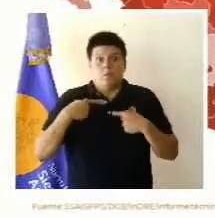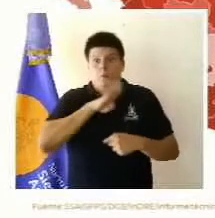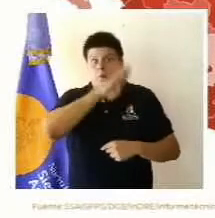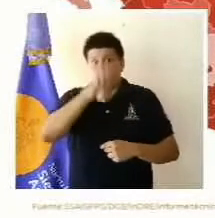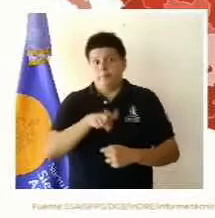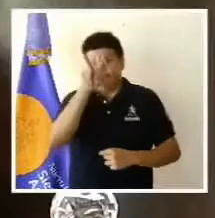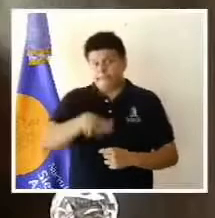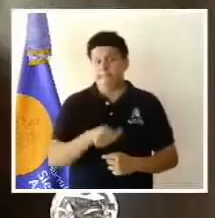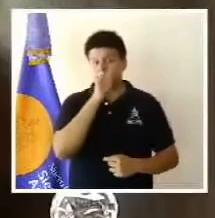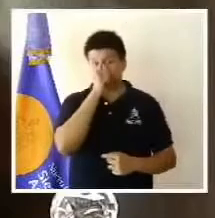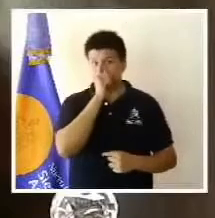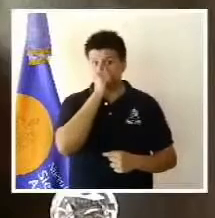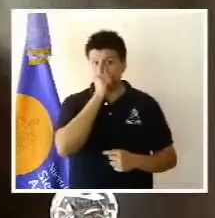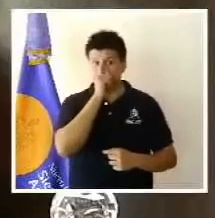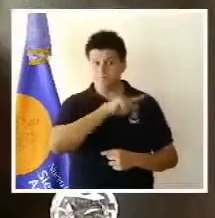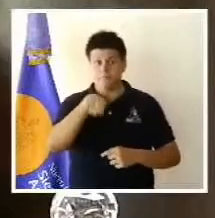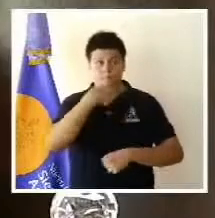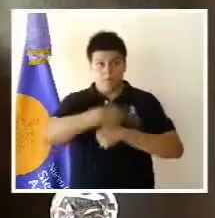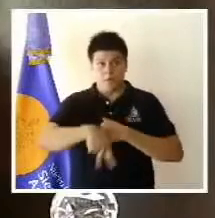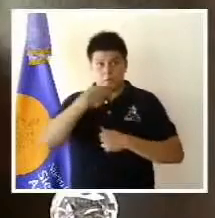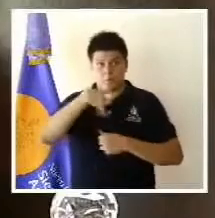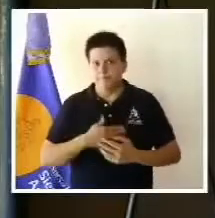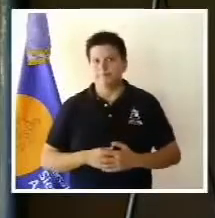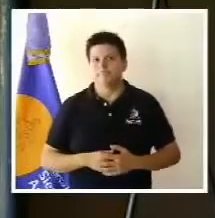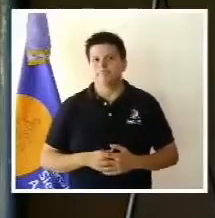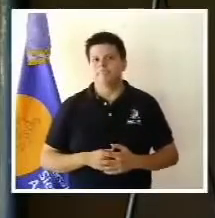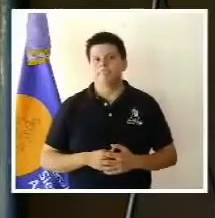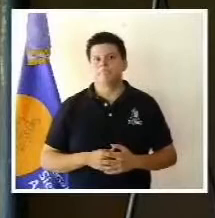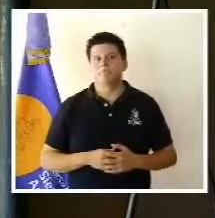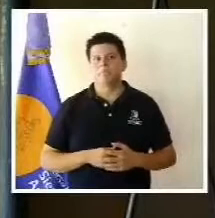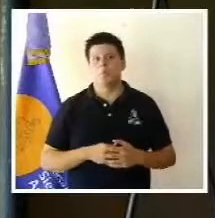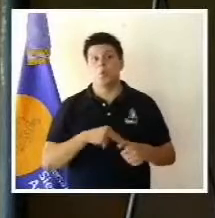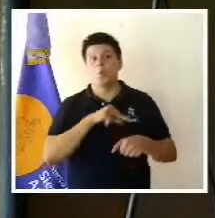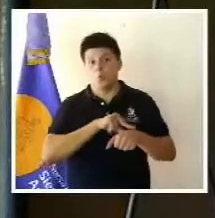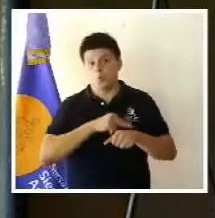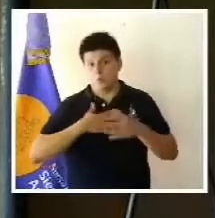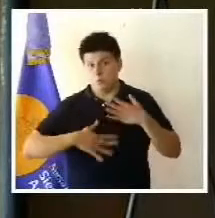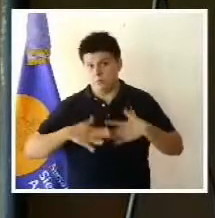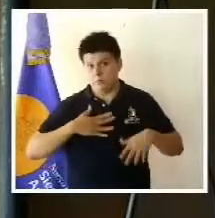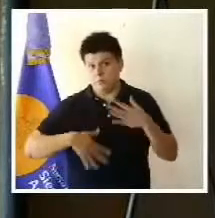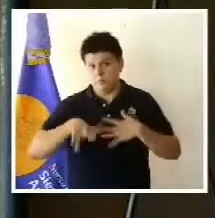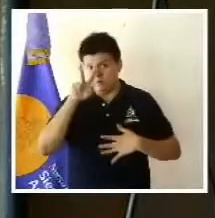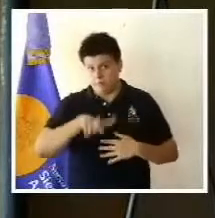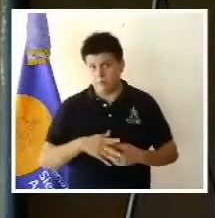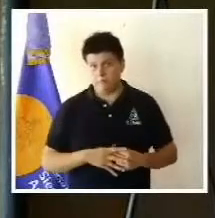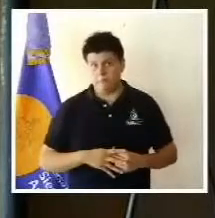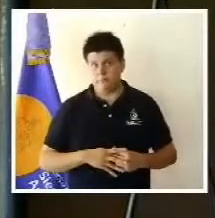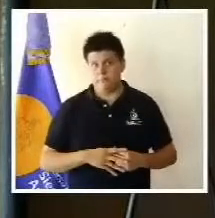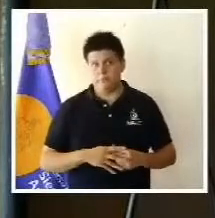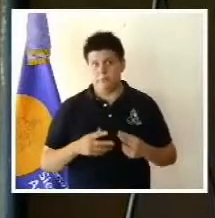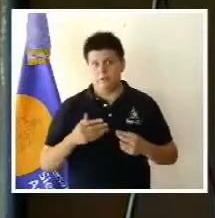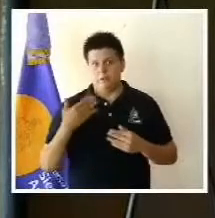la vida. Arriesgan la vida por la de ustedes. Los doctores se nos cansan. Ya son